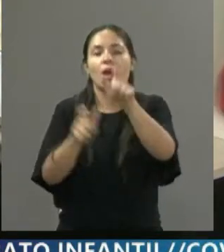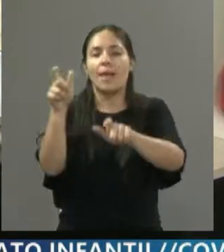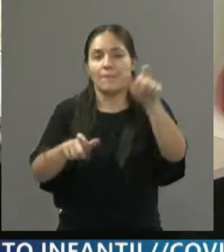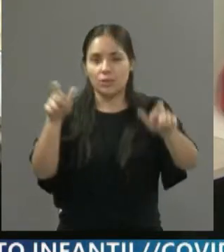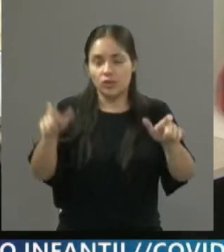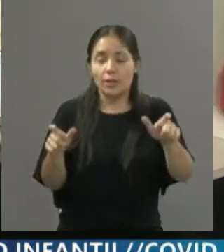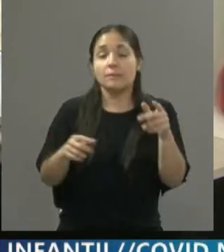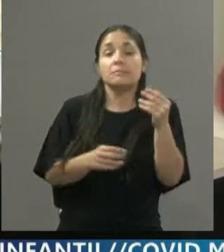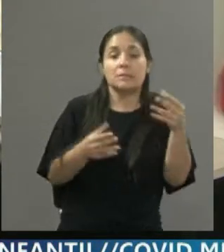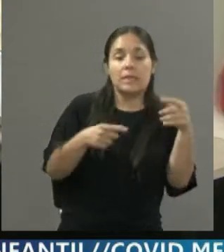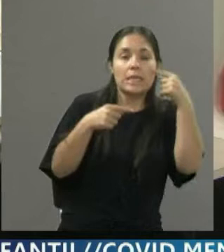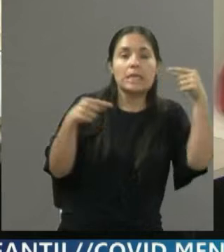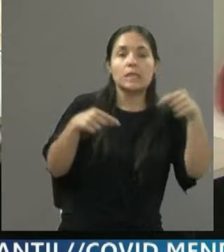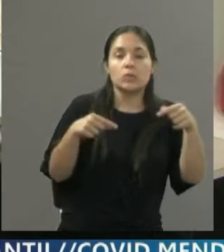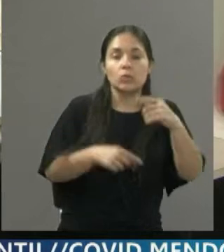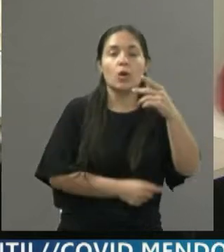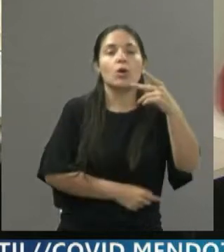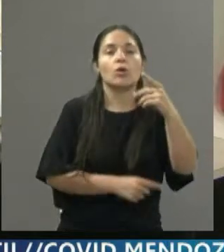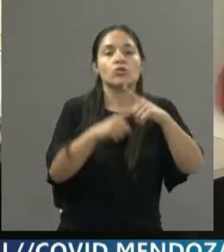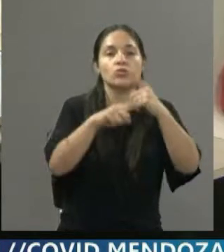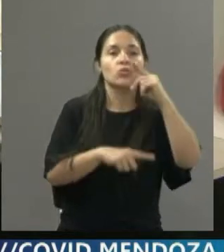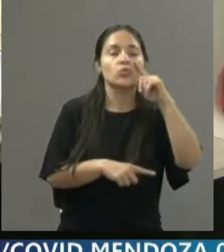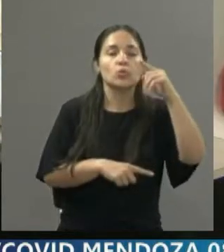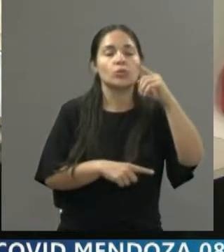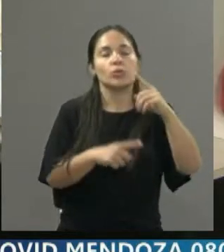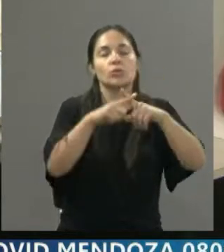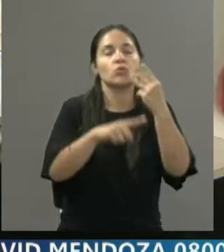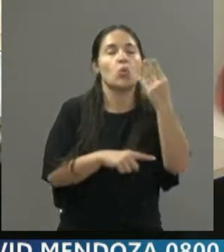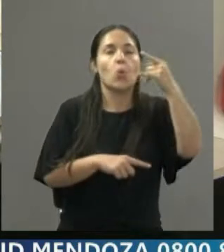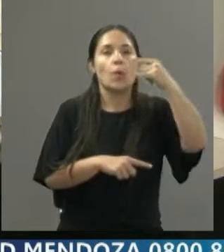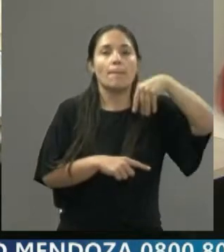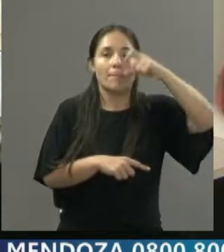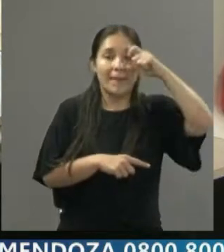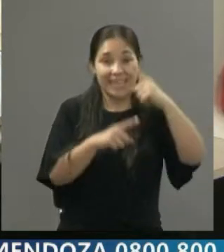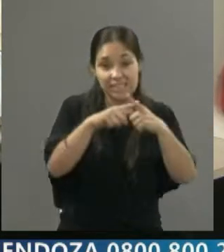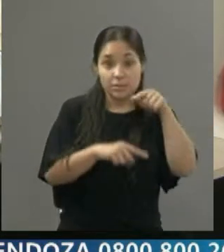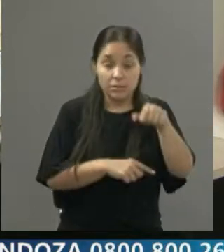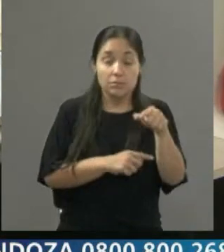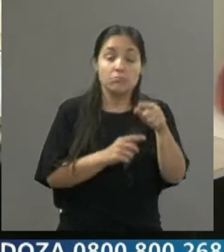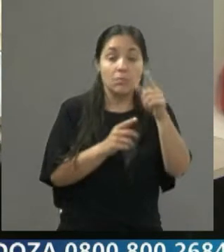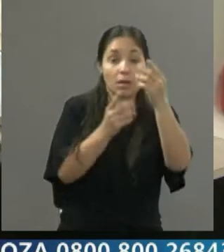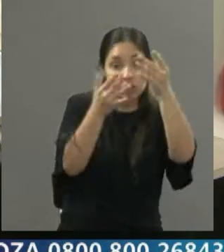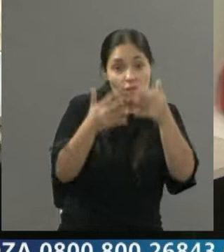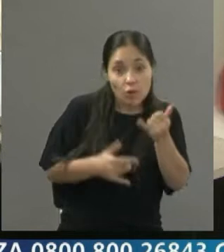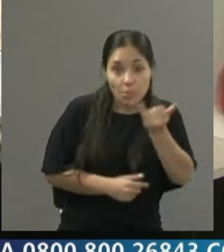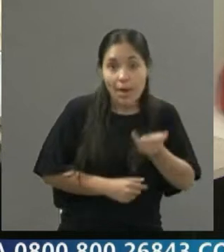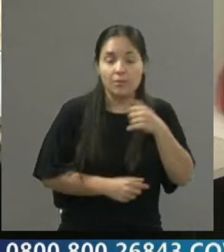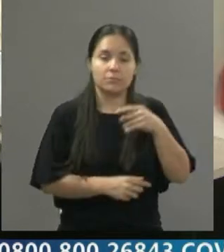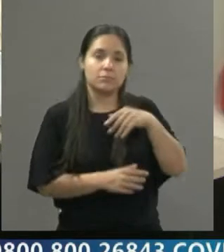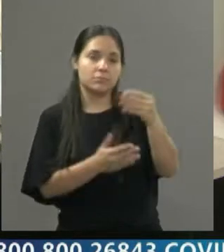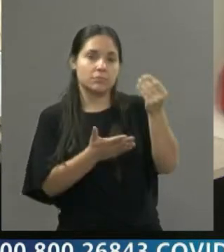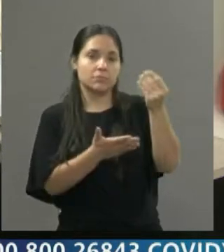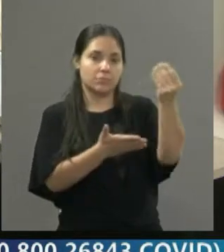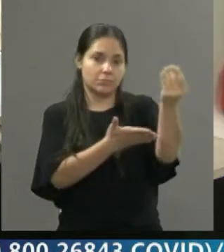a tomar comunicación con Bianca Cecchini Murúa, ¿no? Es así, Bianca Cecchini Murúa, que ya está allí del otro lado, un informe